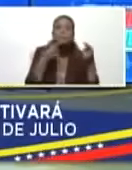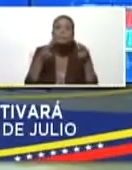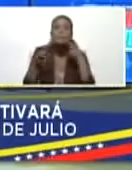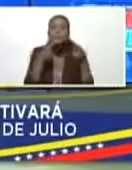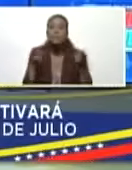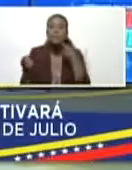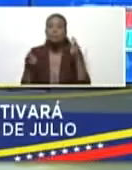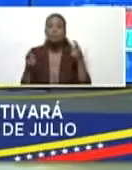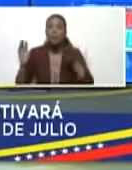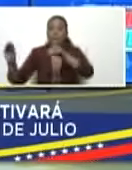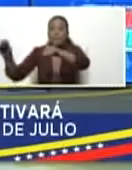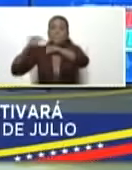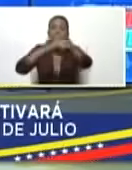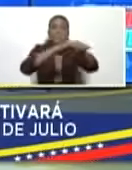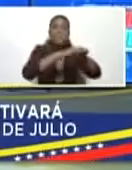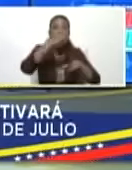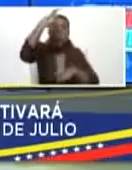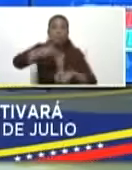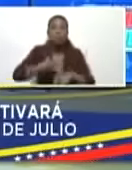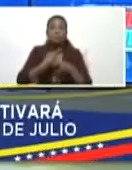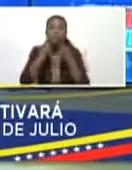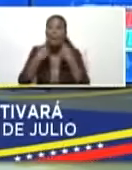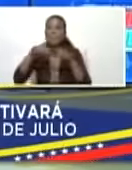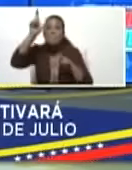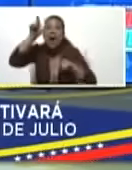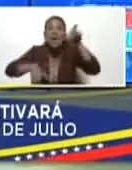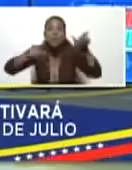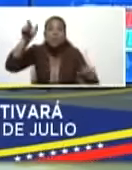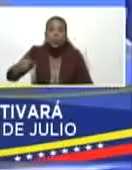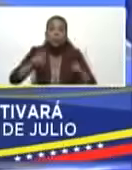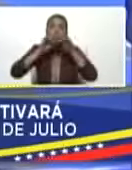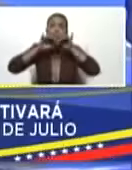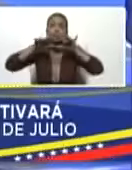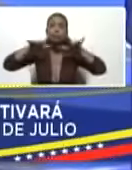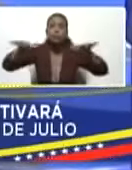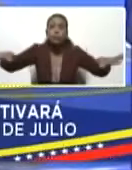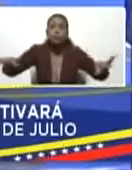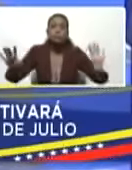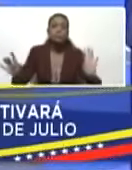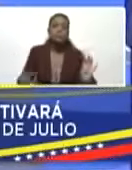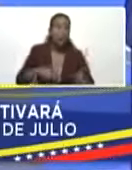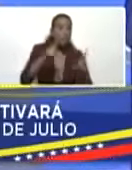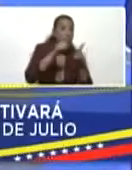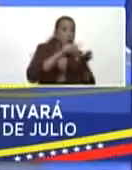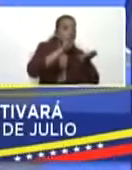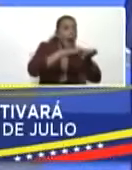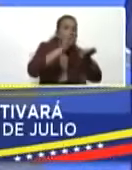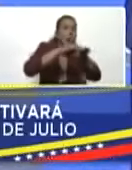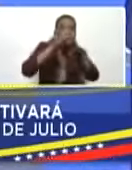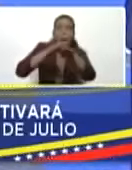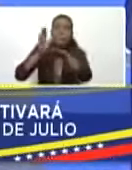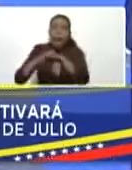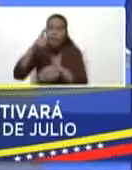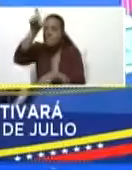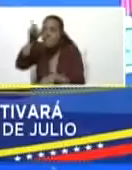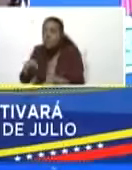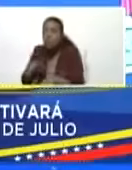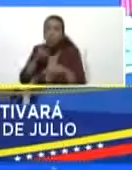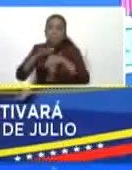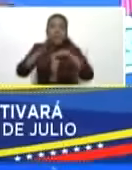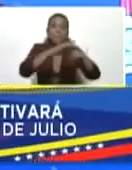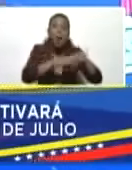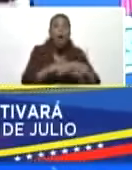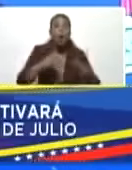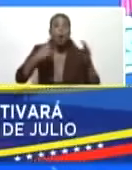es la bomba nuclear de Venezuela, la Radio Bemba. Con Radio Bemba derrotamos el golpe